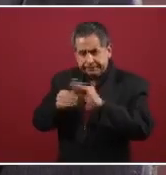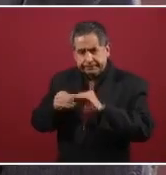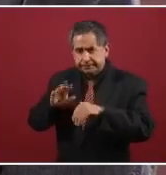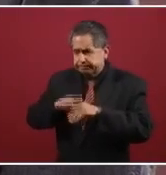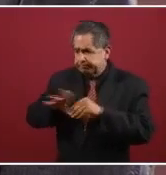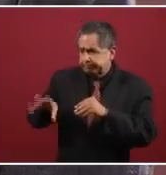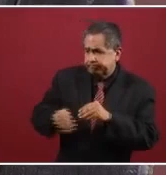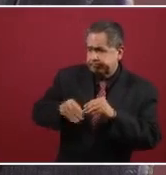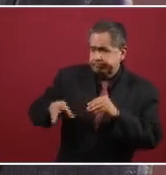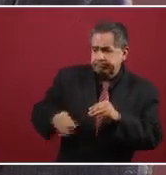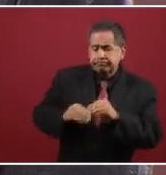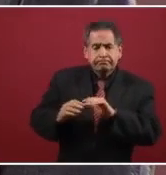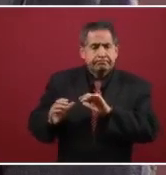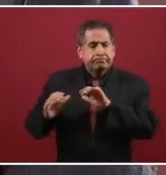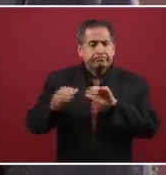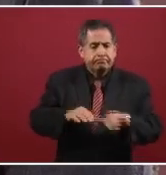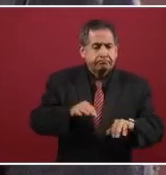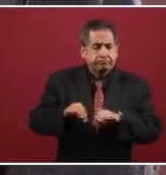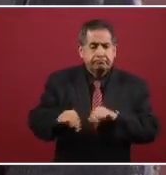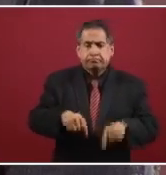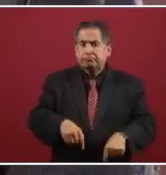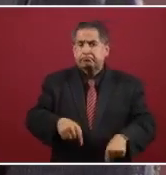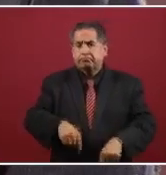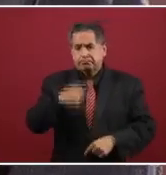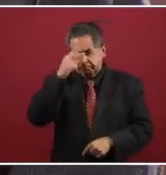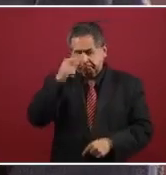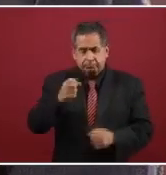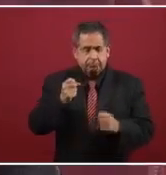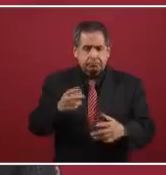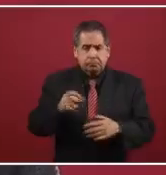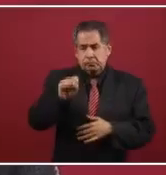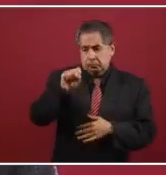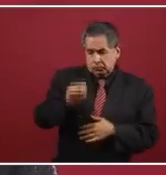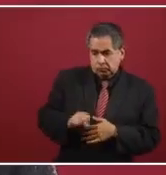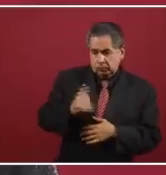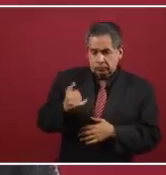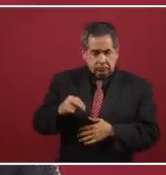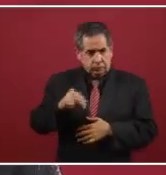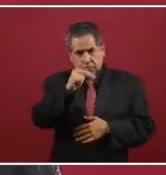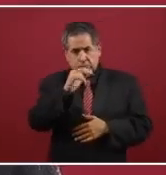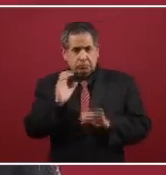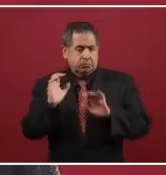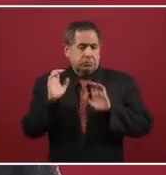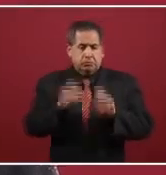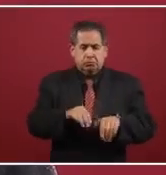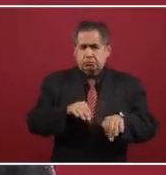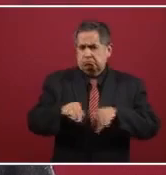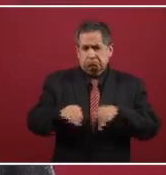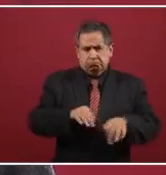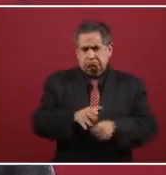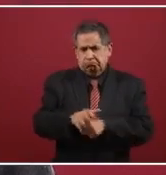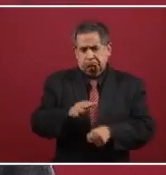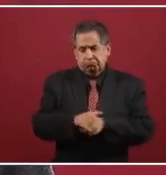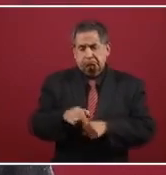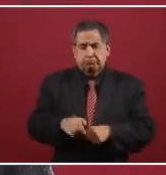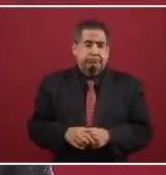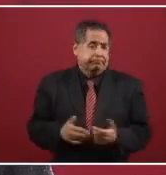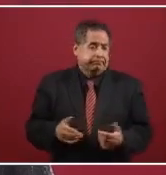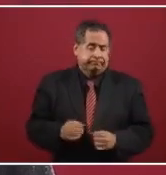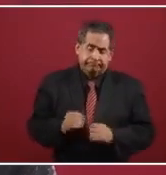incorporando a las actividades productivas en México, tanto en el sur como en el norte, y